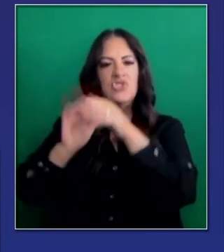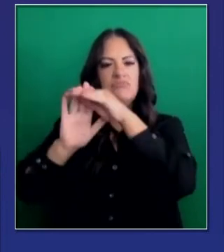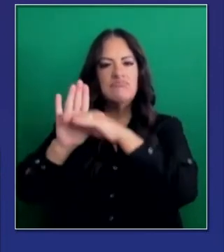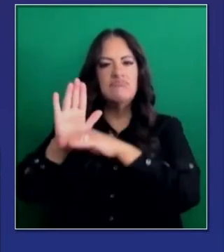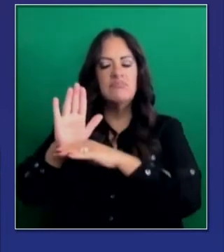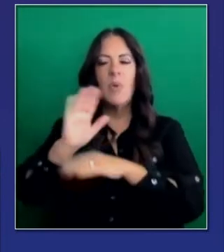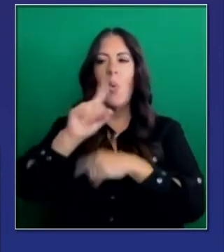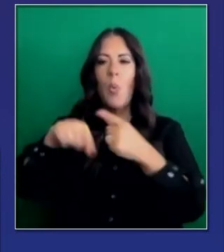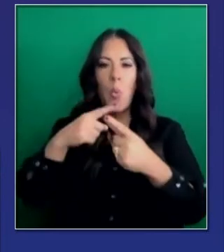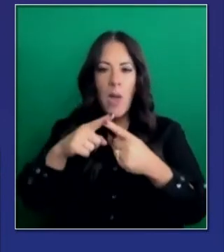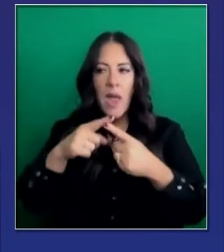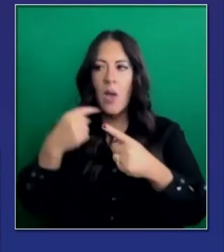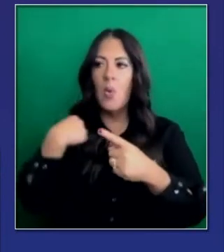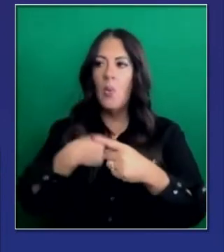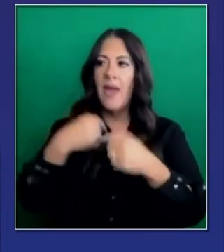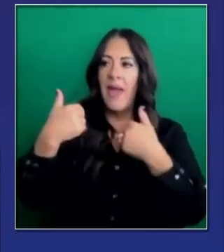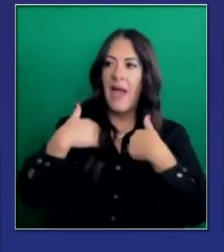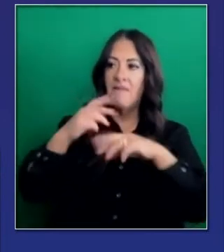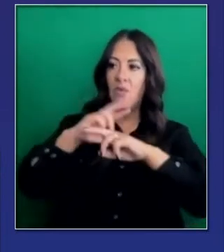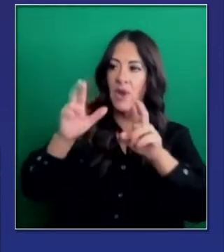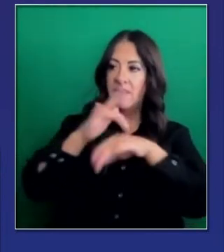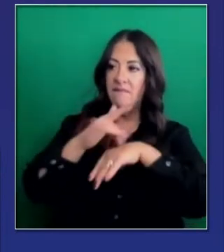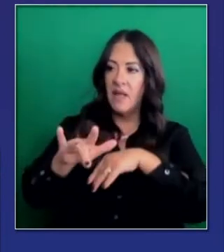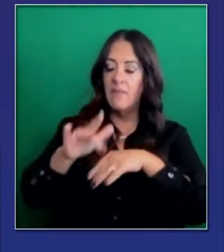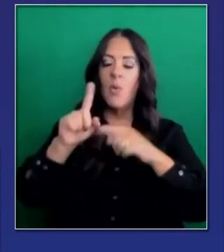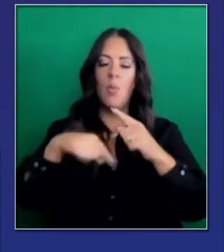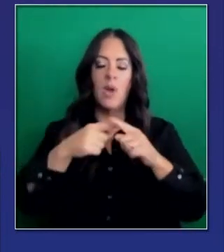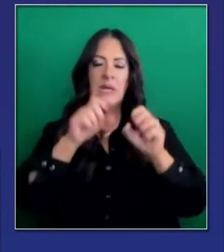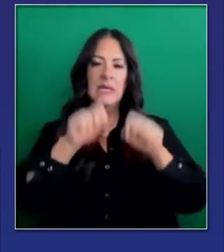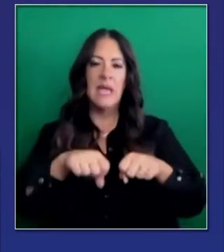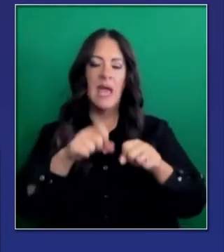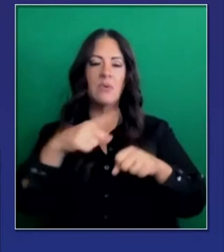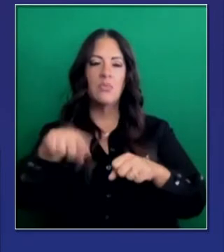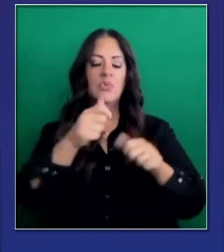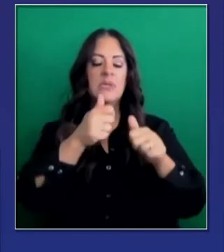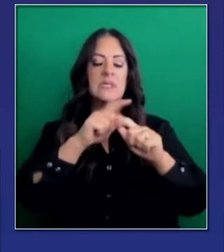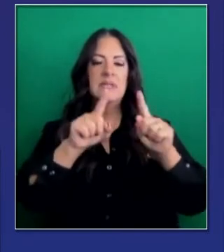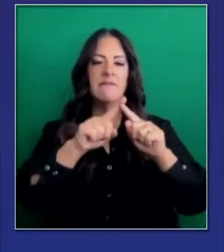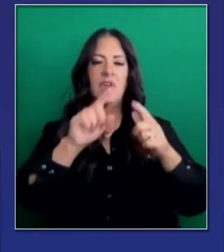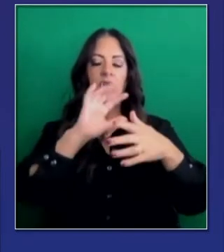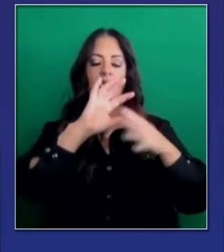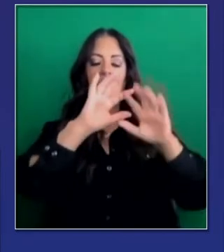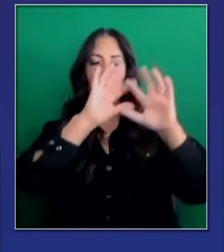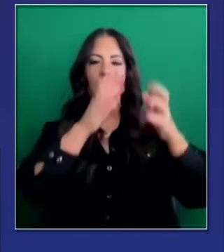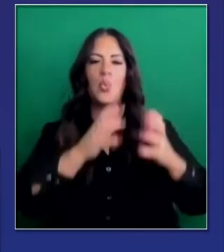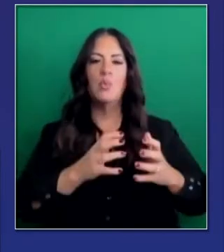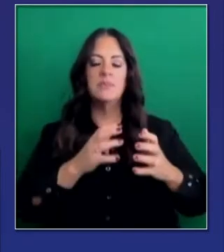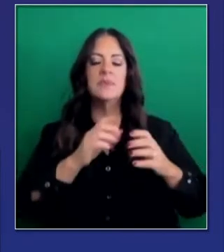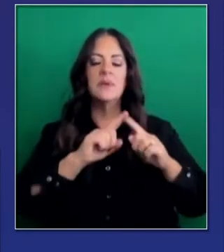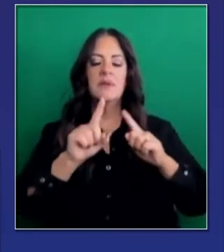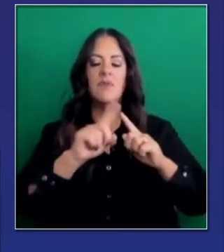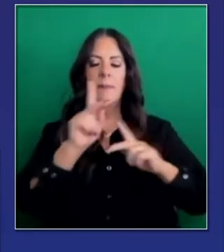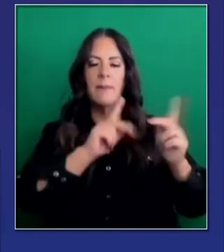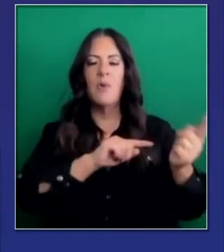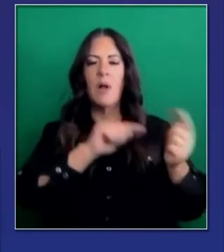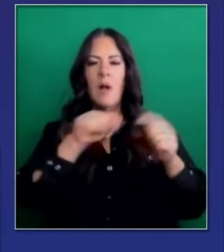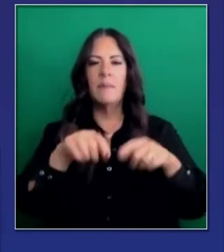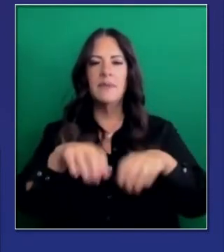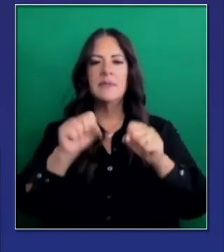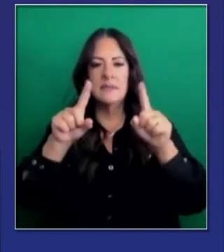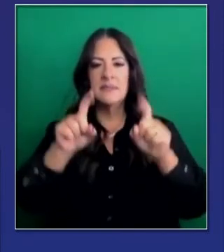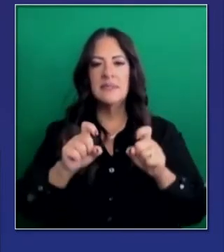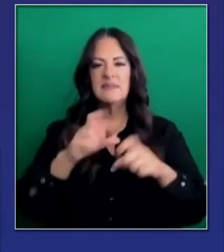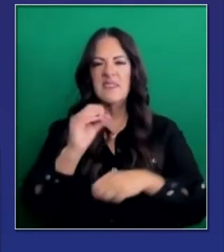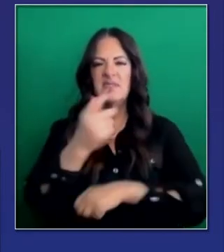están preocupados acerca de cuándo va a estar disponible cuando verán las vacunas en cuanto a lugares